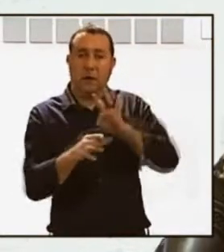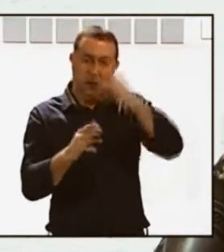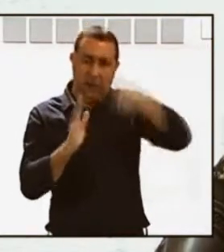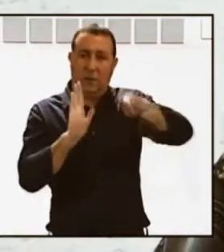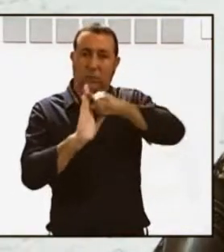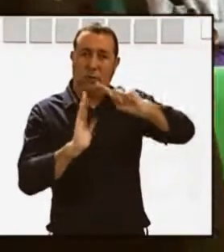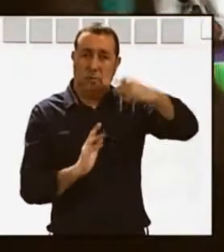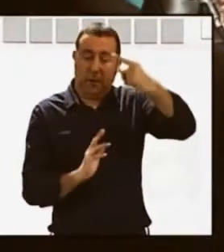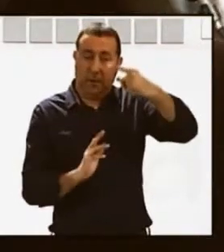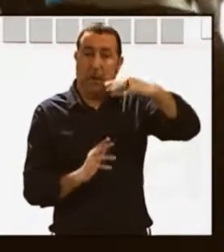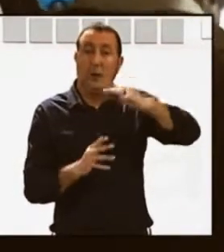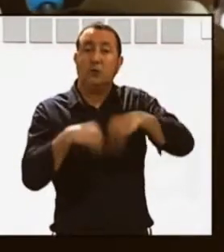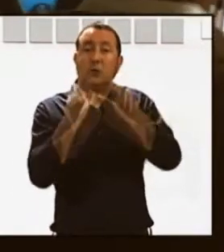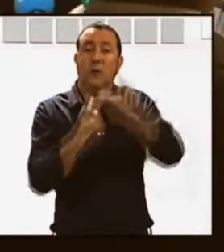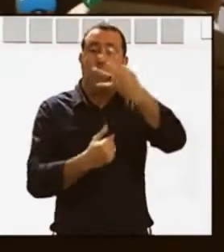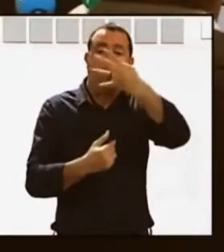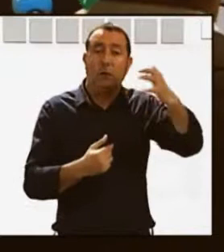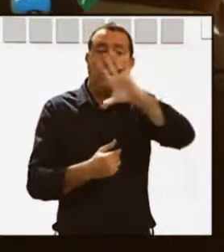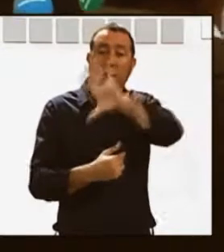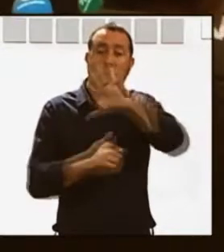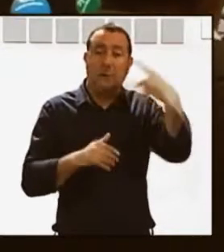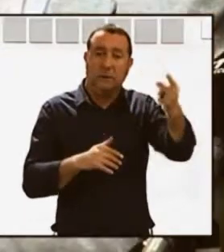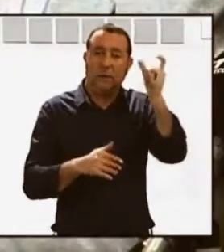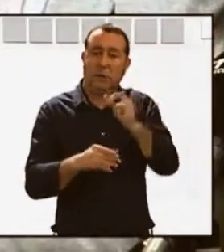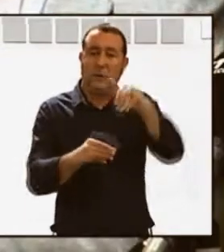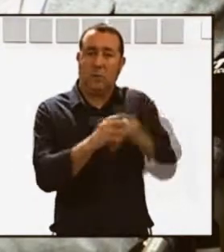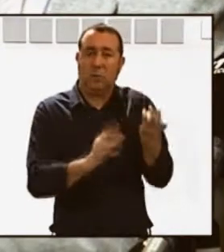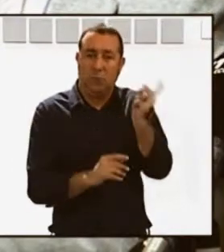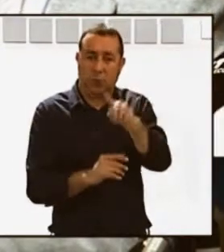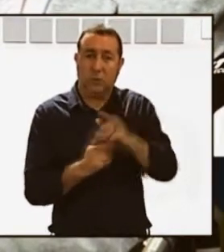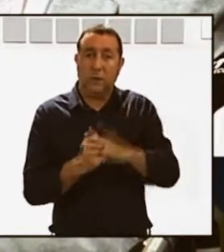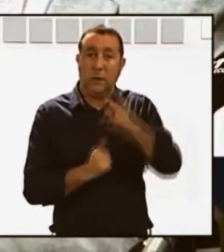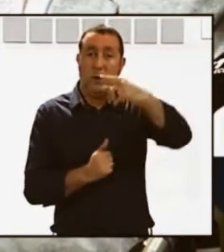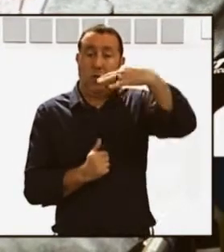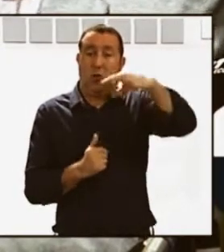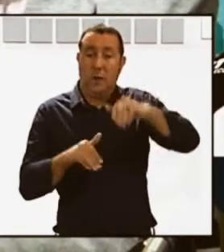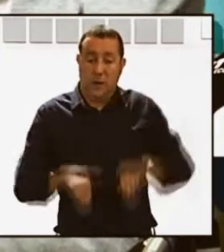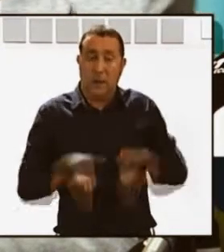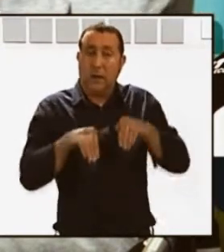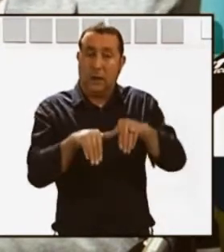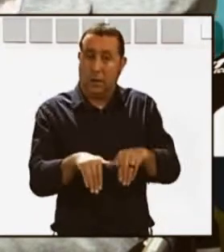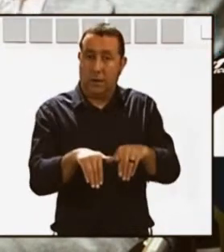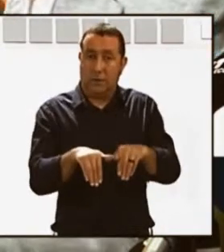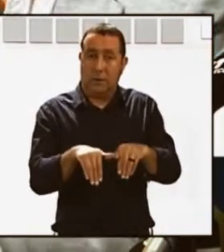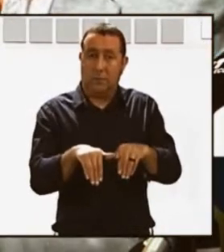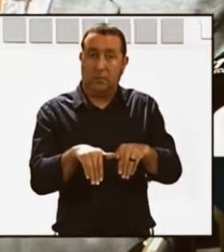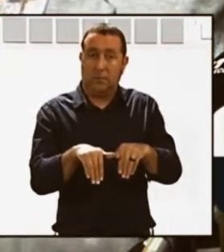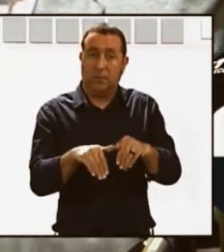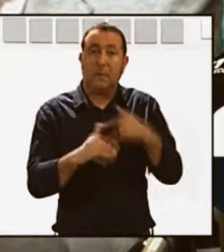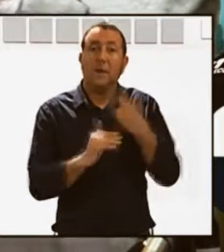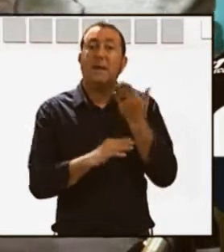Málaga, donde han participado 456 personas. Somos la única candidatura además